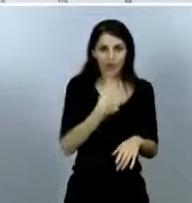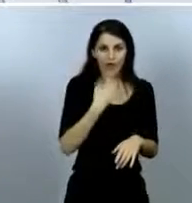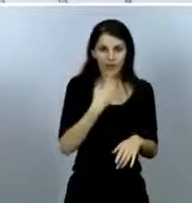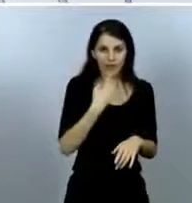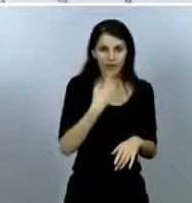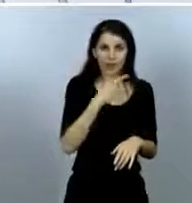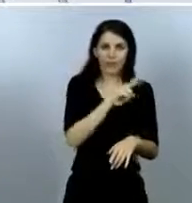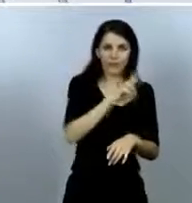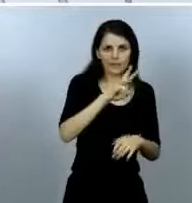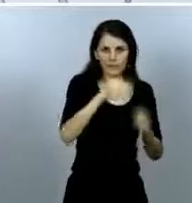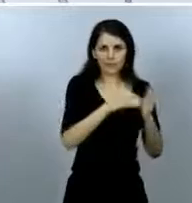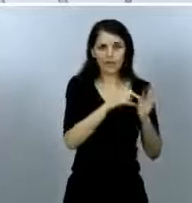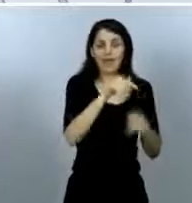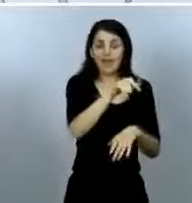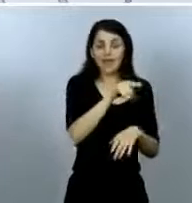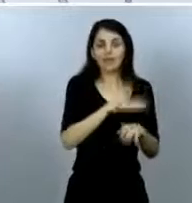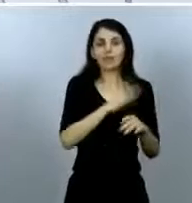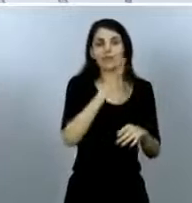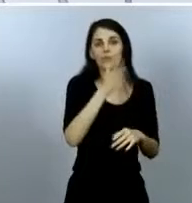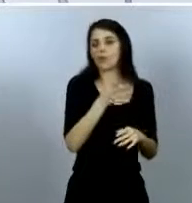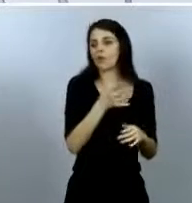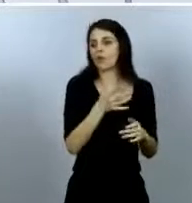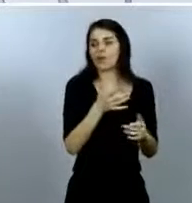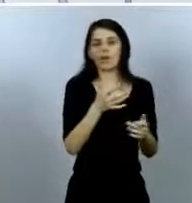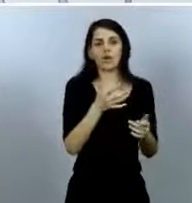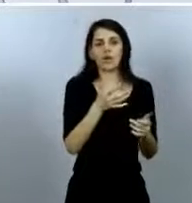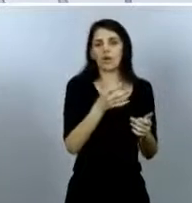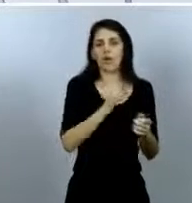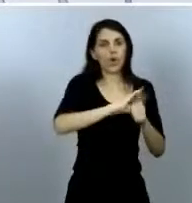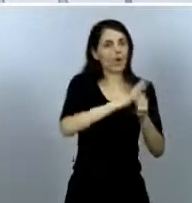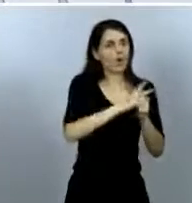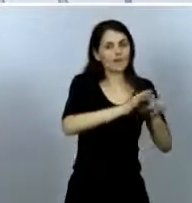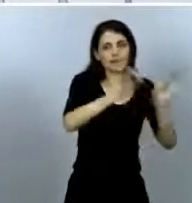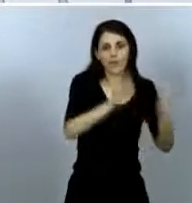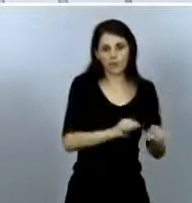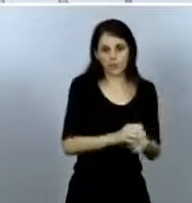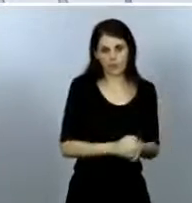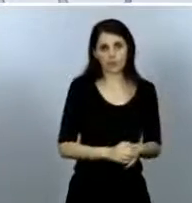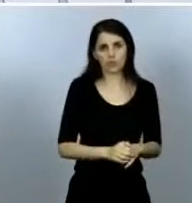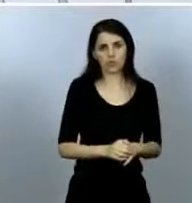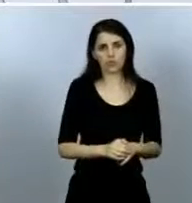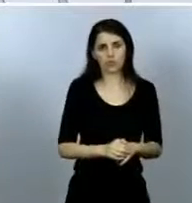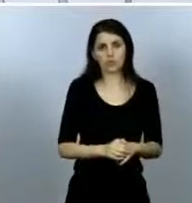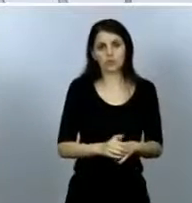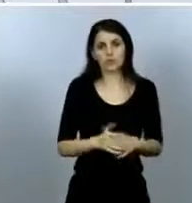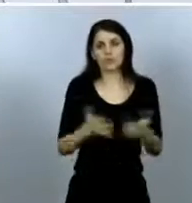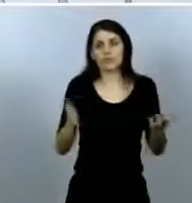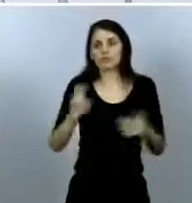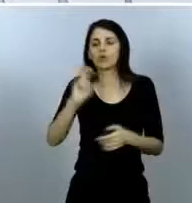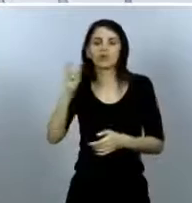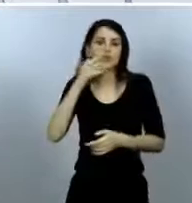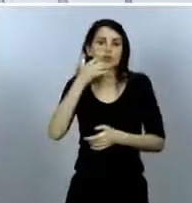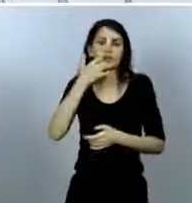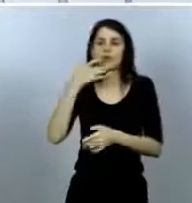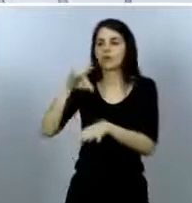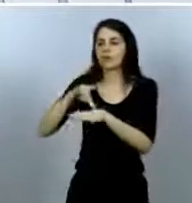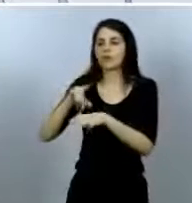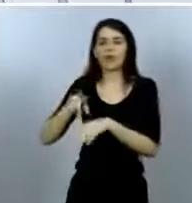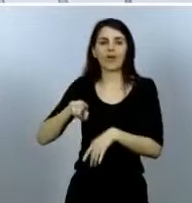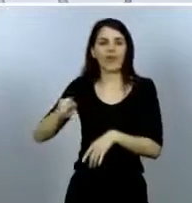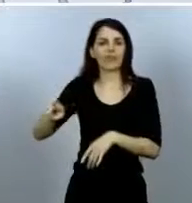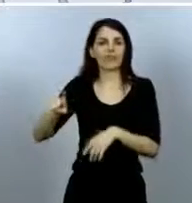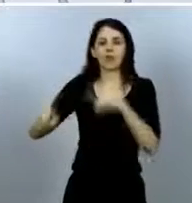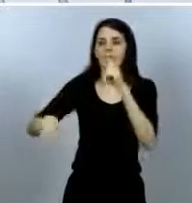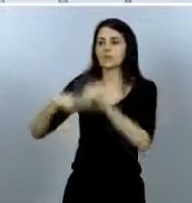un cáncer terminal y que al mismo tiempo tuvieran infección pero que la causa de muerte fuera el cáncer no lo sé pero desde luego esas 28 mil